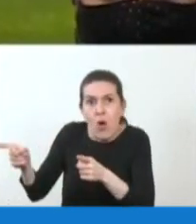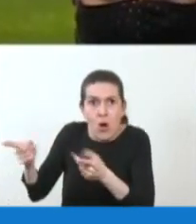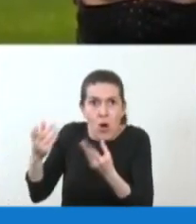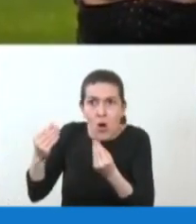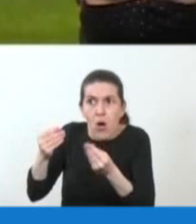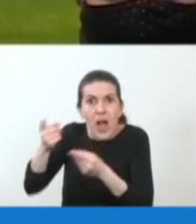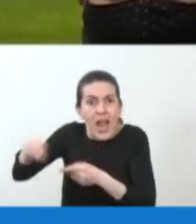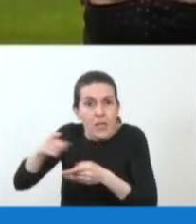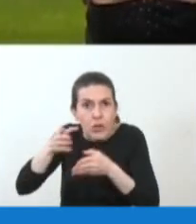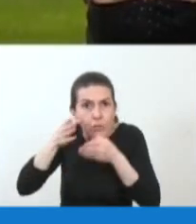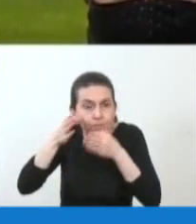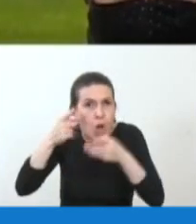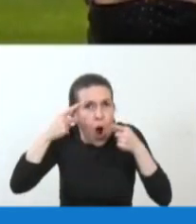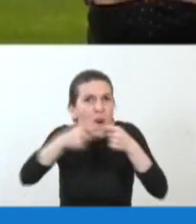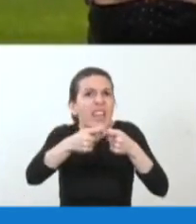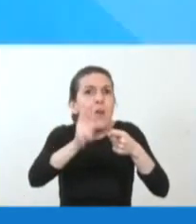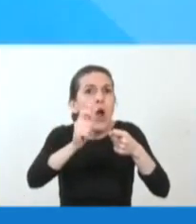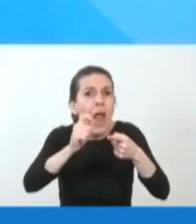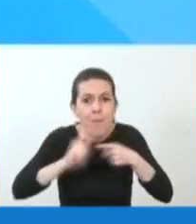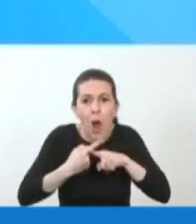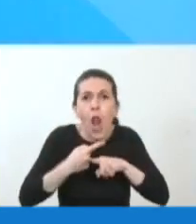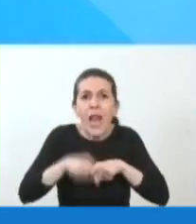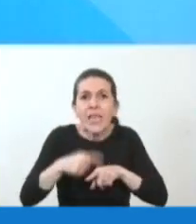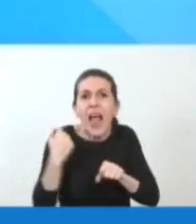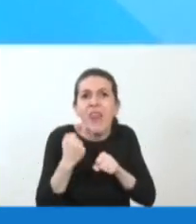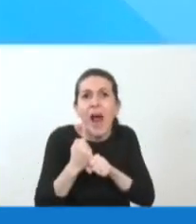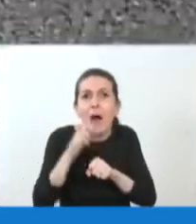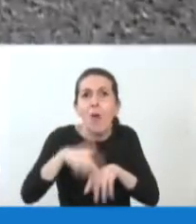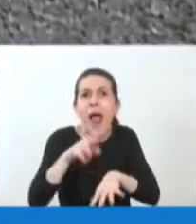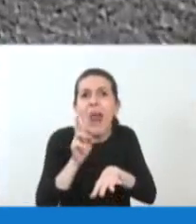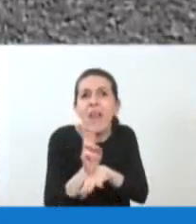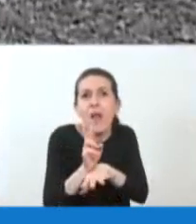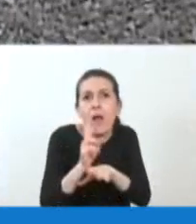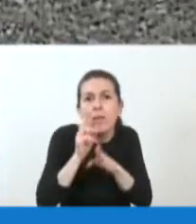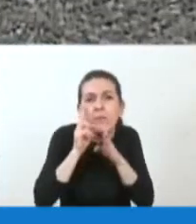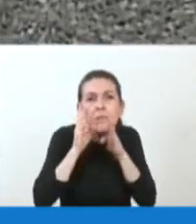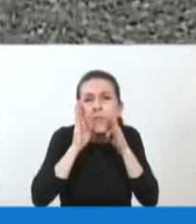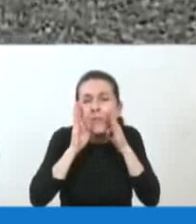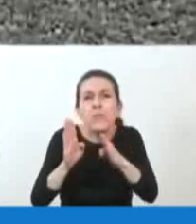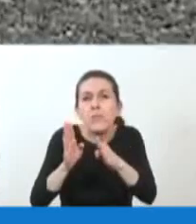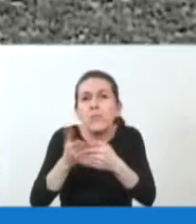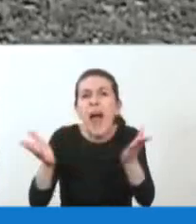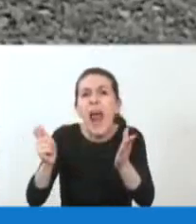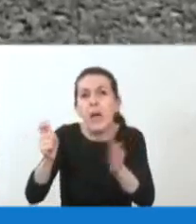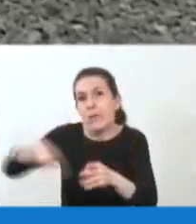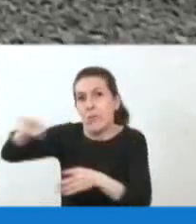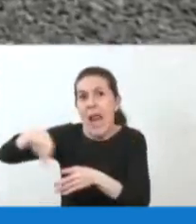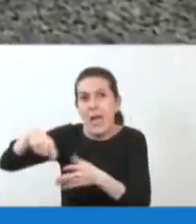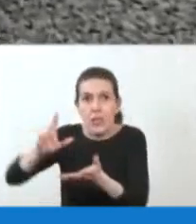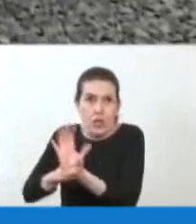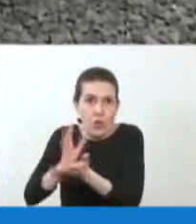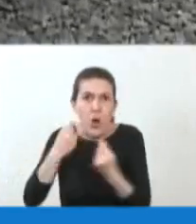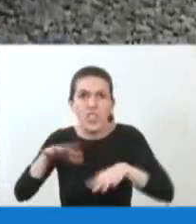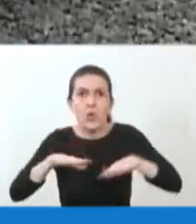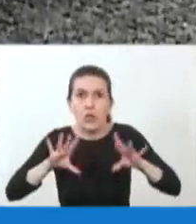de toda esta de esta política que pretende transformar una situación difícil en